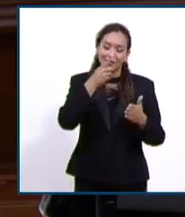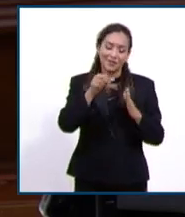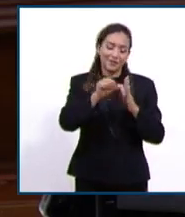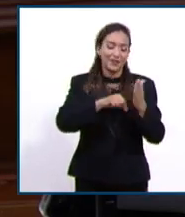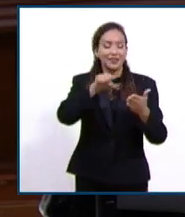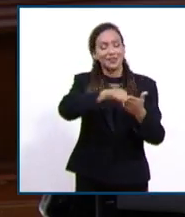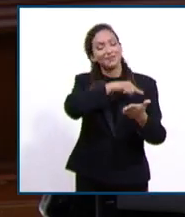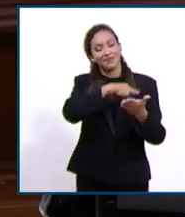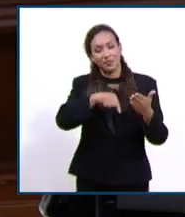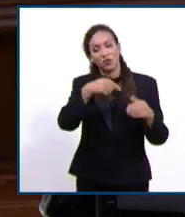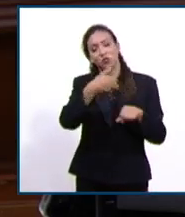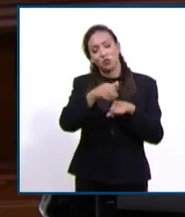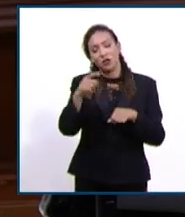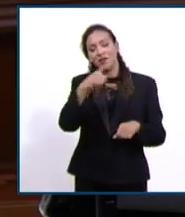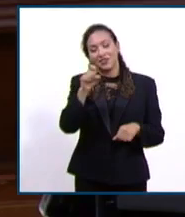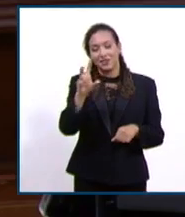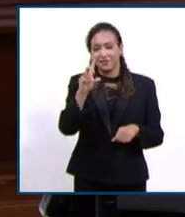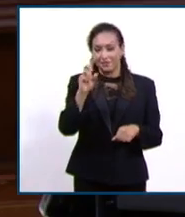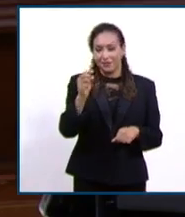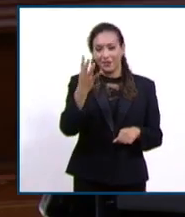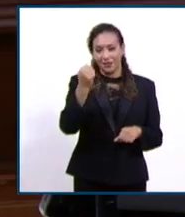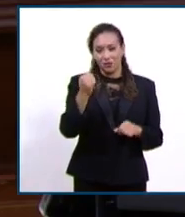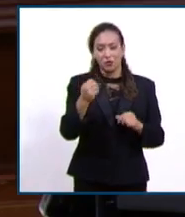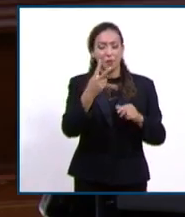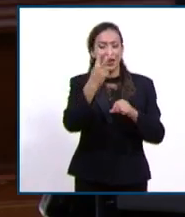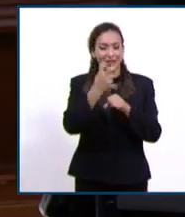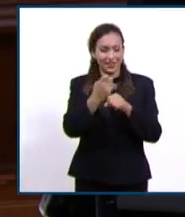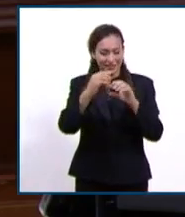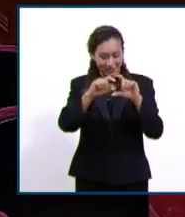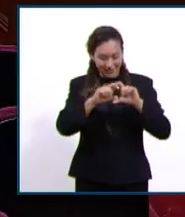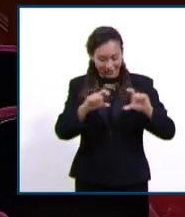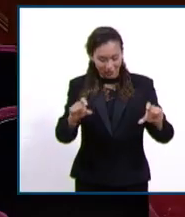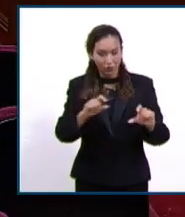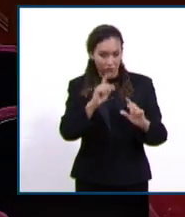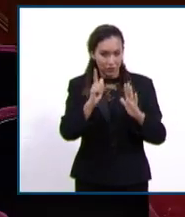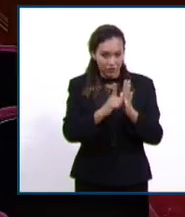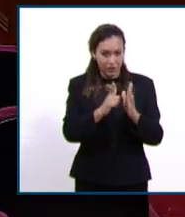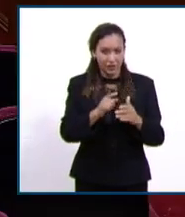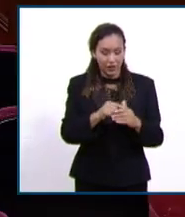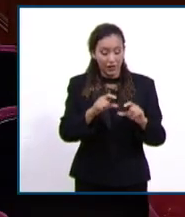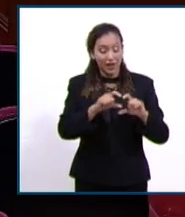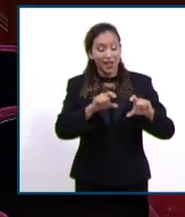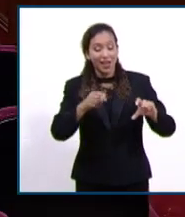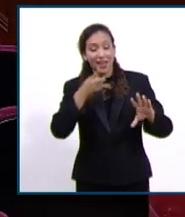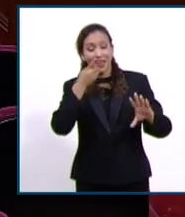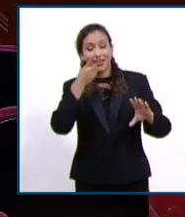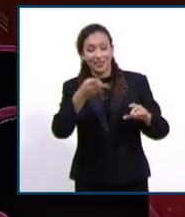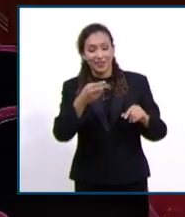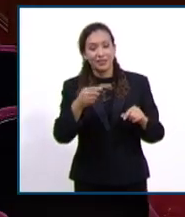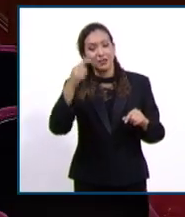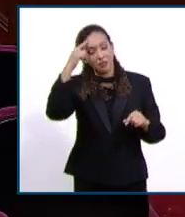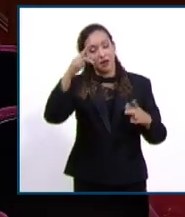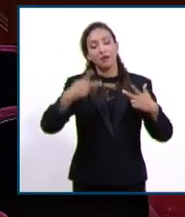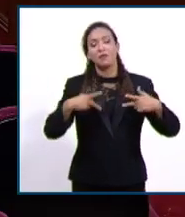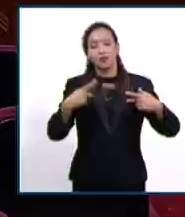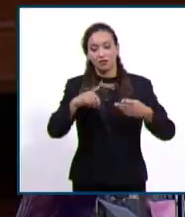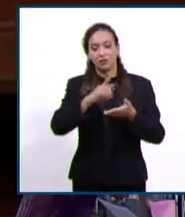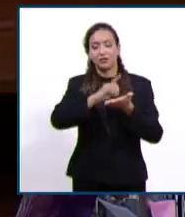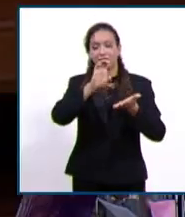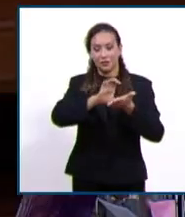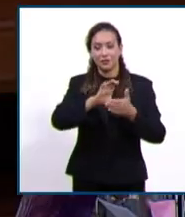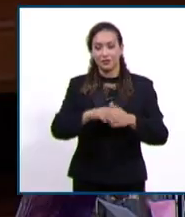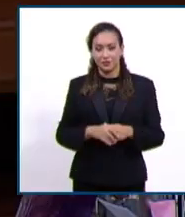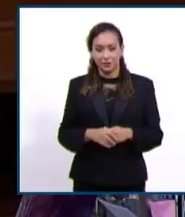del artículo 139, segundo párrafo de la ley citada en su porción personas con discapacidad.